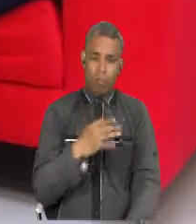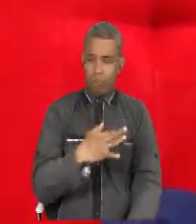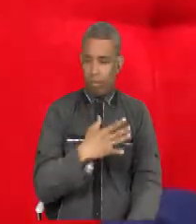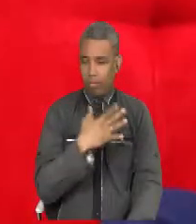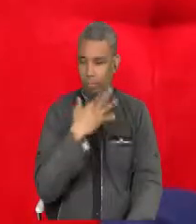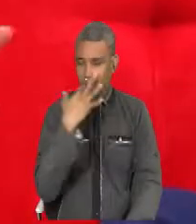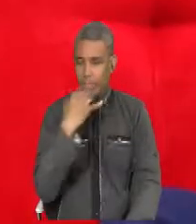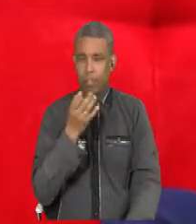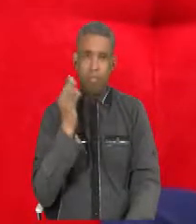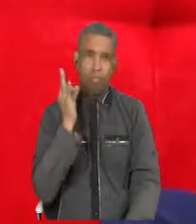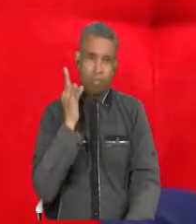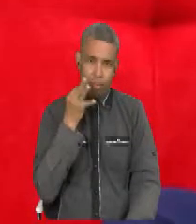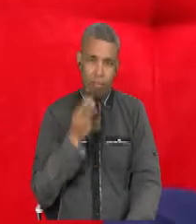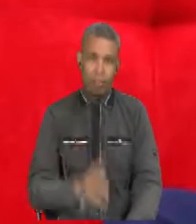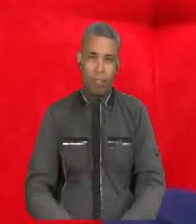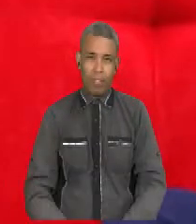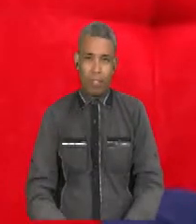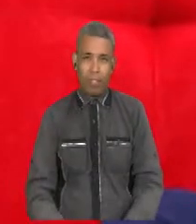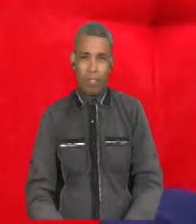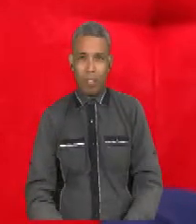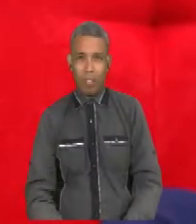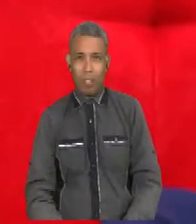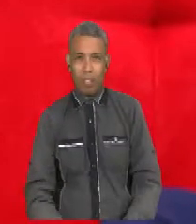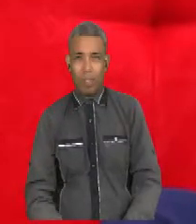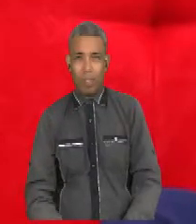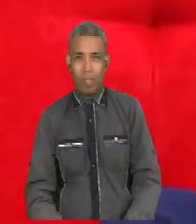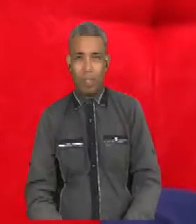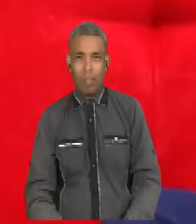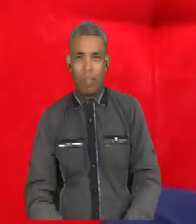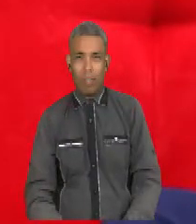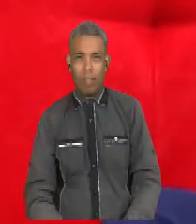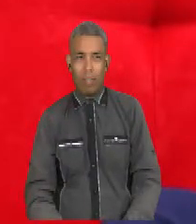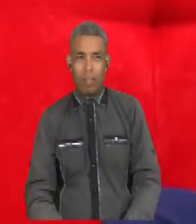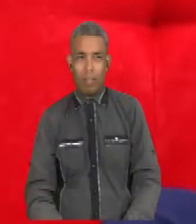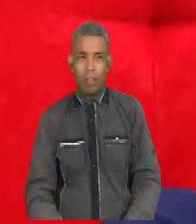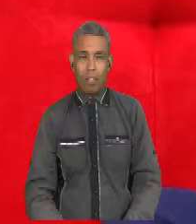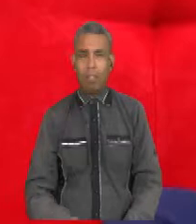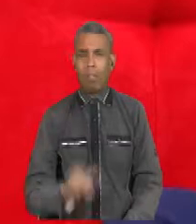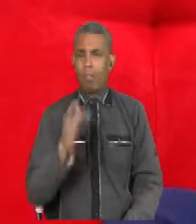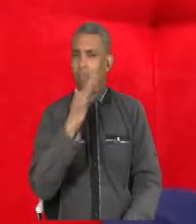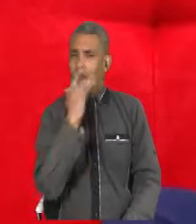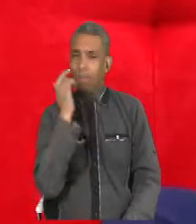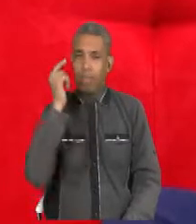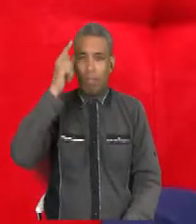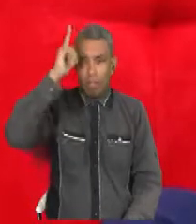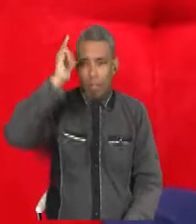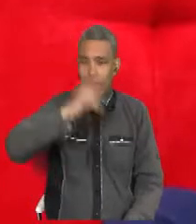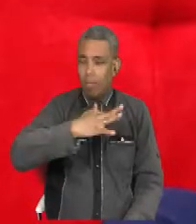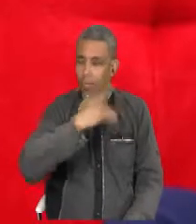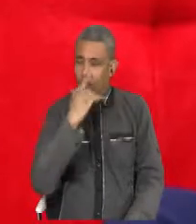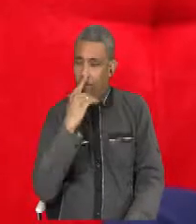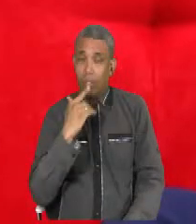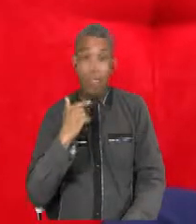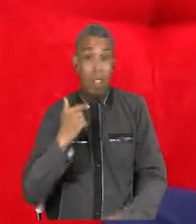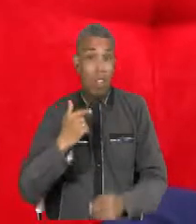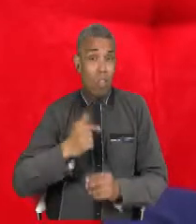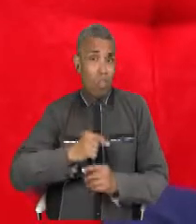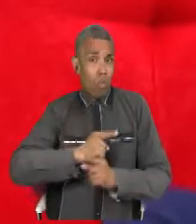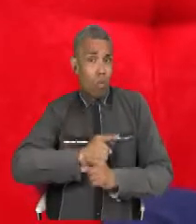eso es espectacular antes de la relación sexual. Las feromonas son estimulantes sexuales olfativos, aumentan la